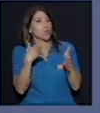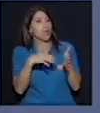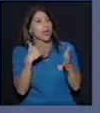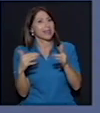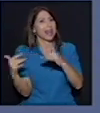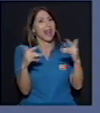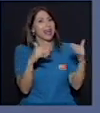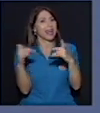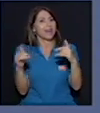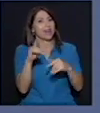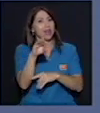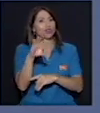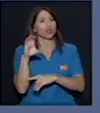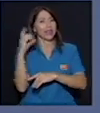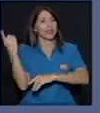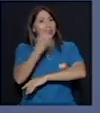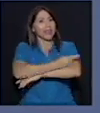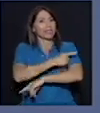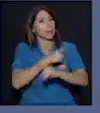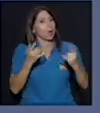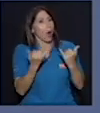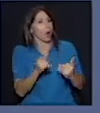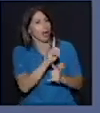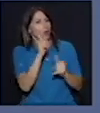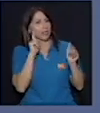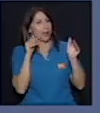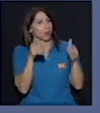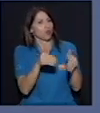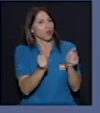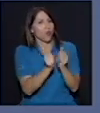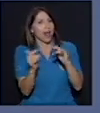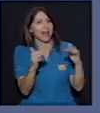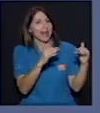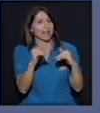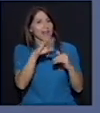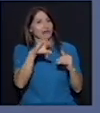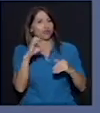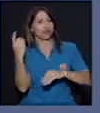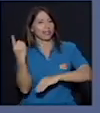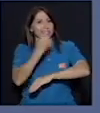los 100 días, pero no estamos con la guerra de los 100 días.